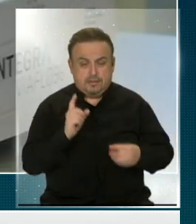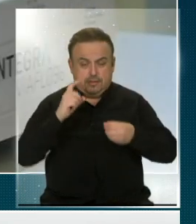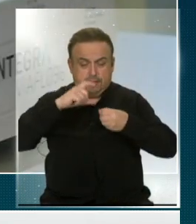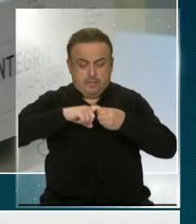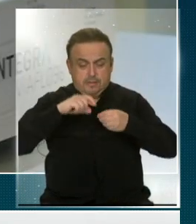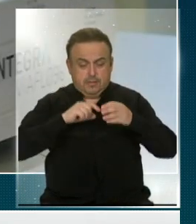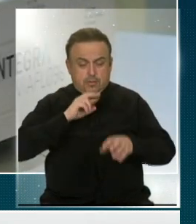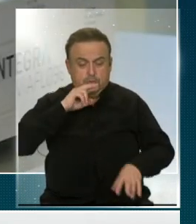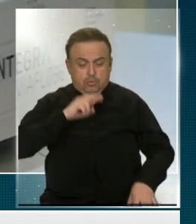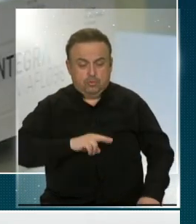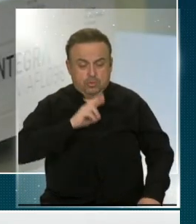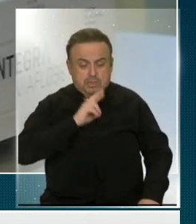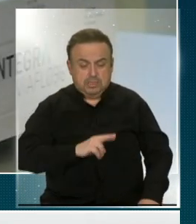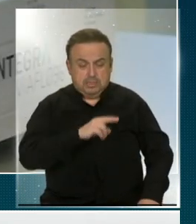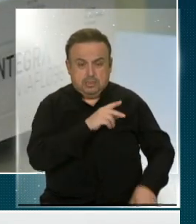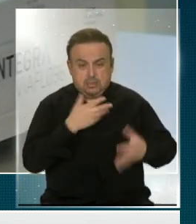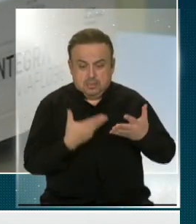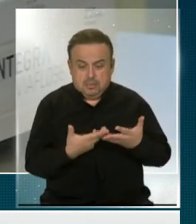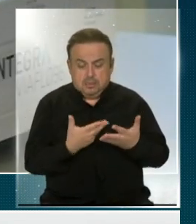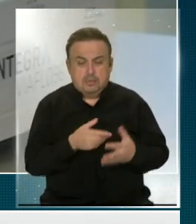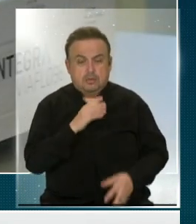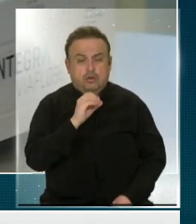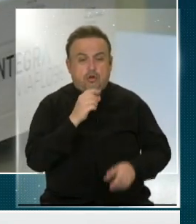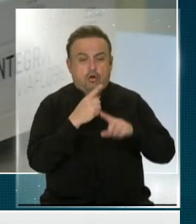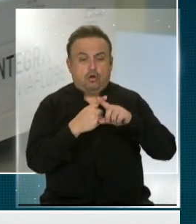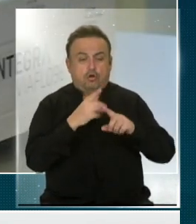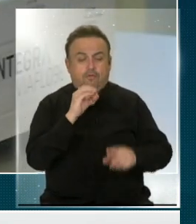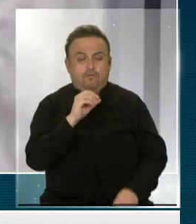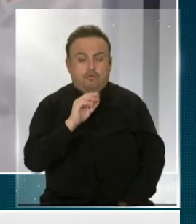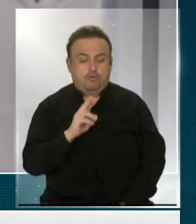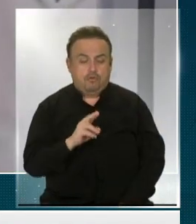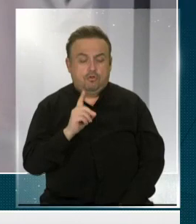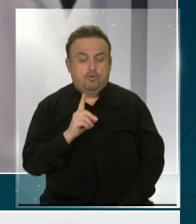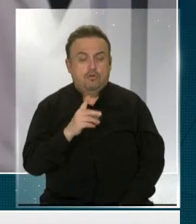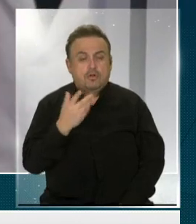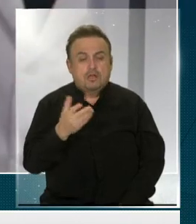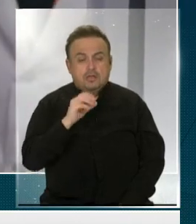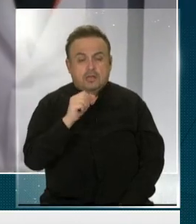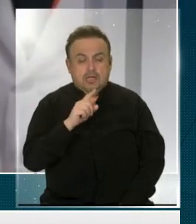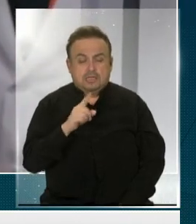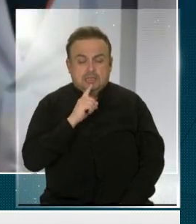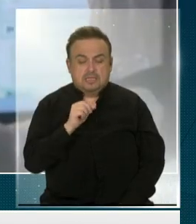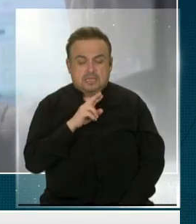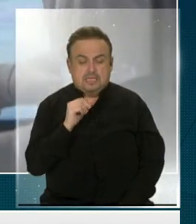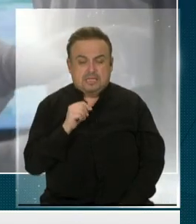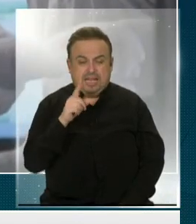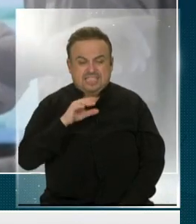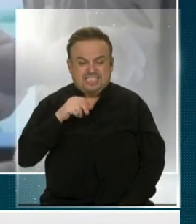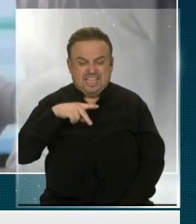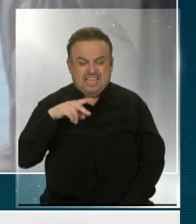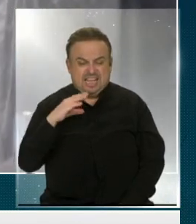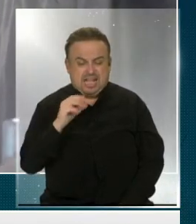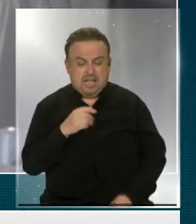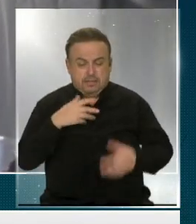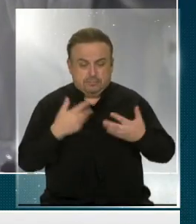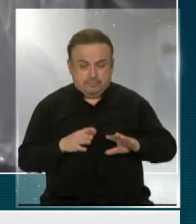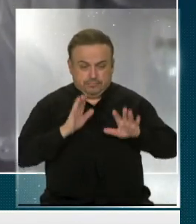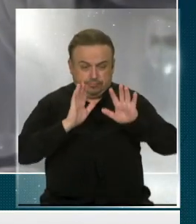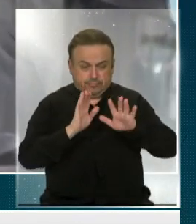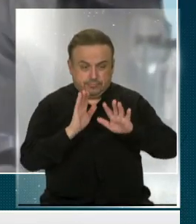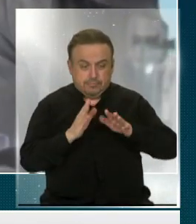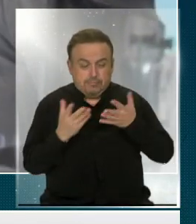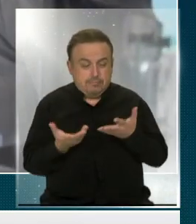el sur de chile ita oxford astrazéneca que si bien está en pausa en este momento lo cierto